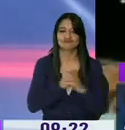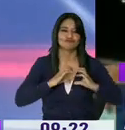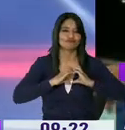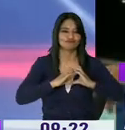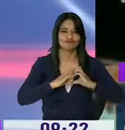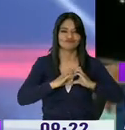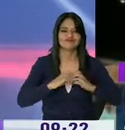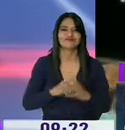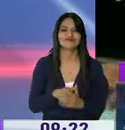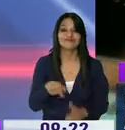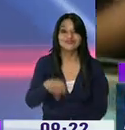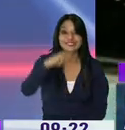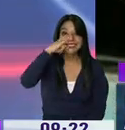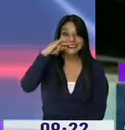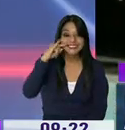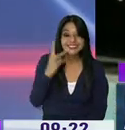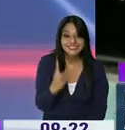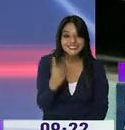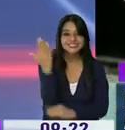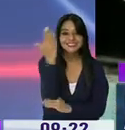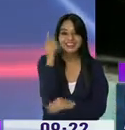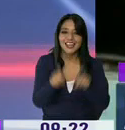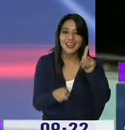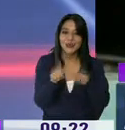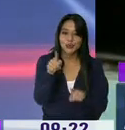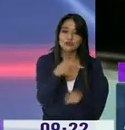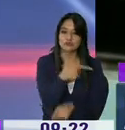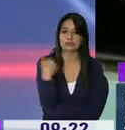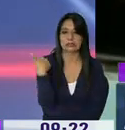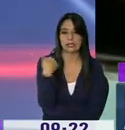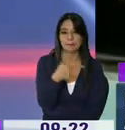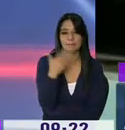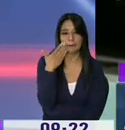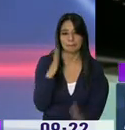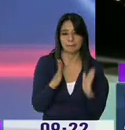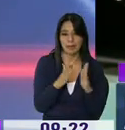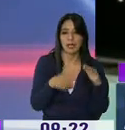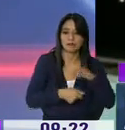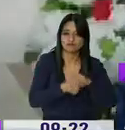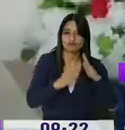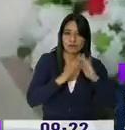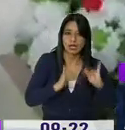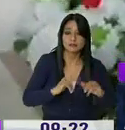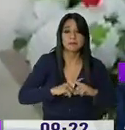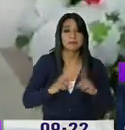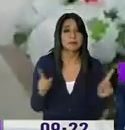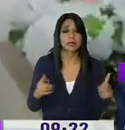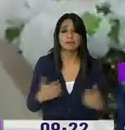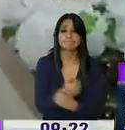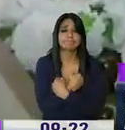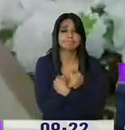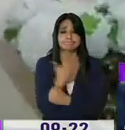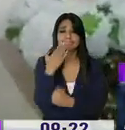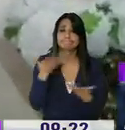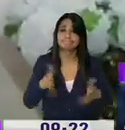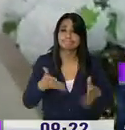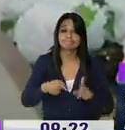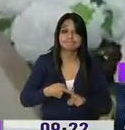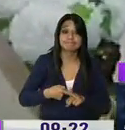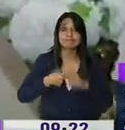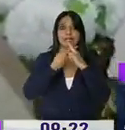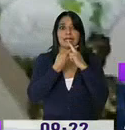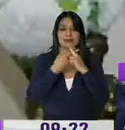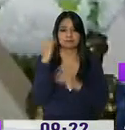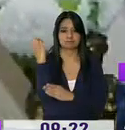Son los infantes televidentes, unos que tienen a sus madres en casa, pero otros no reciben un abrazo de ellas desde que inició esta